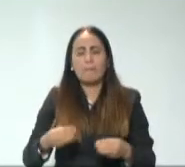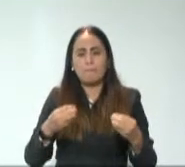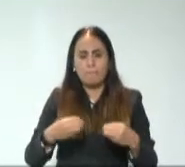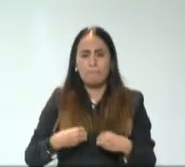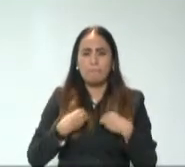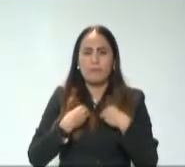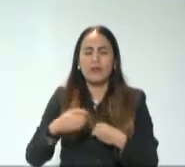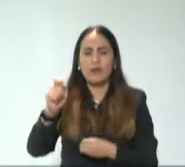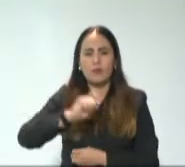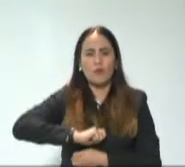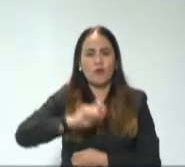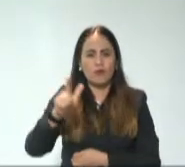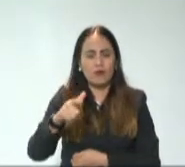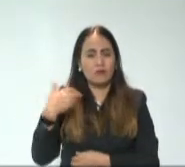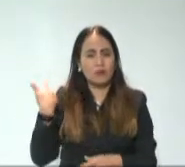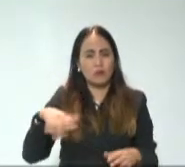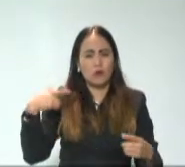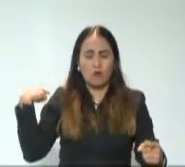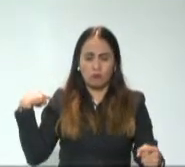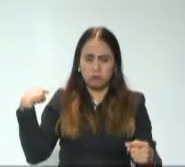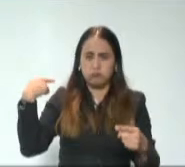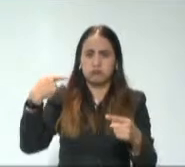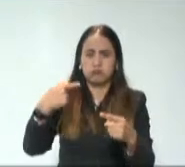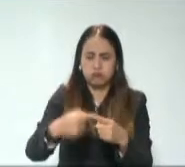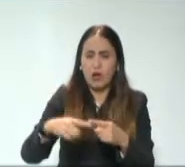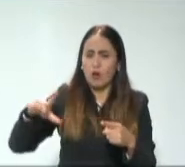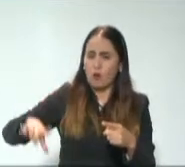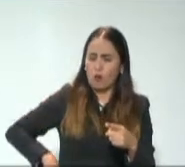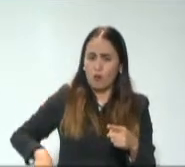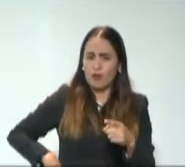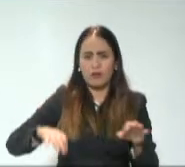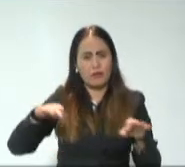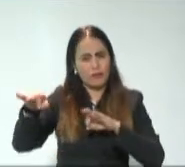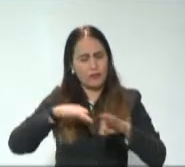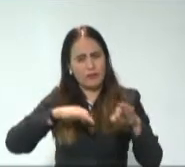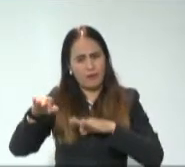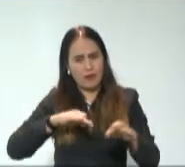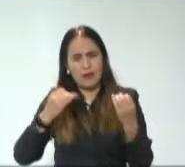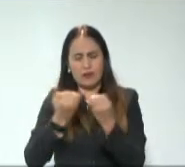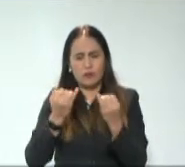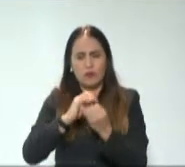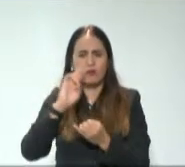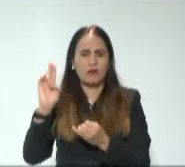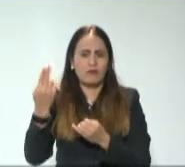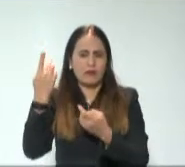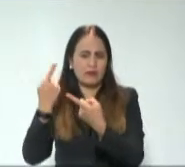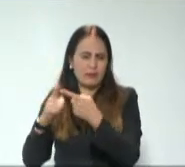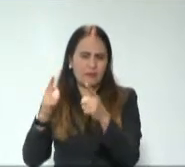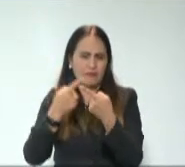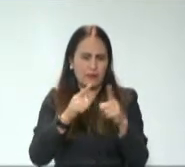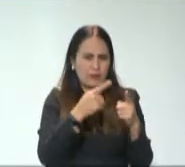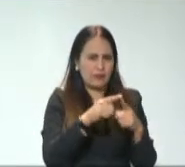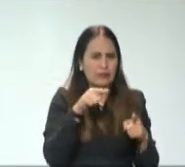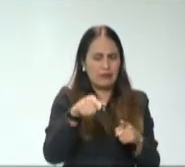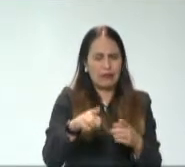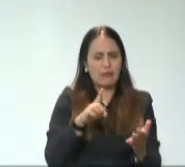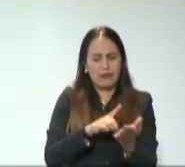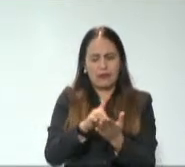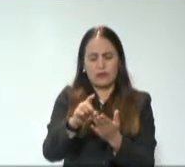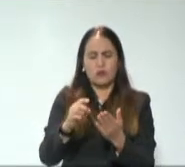destaca su vasta trayectoria en el sector público y la academia ha sido defensor adjunto de los Derechos